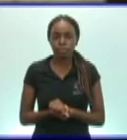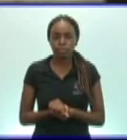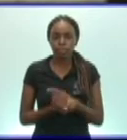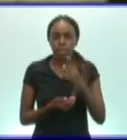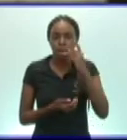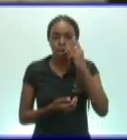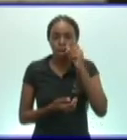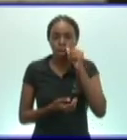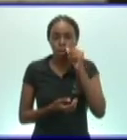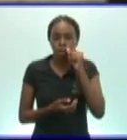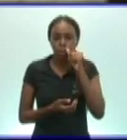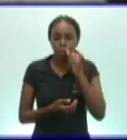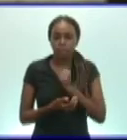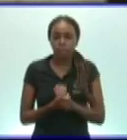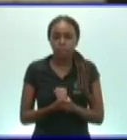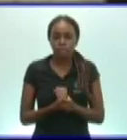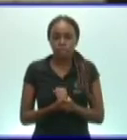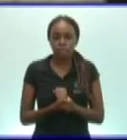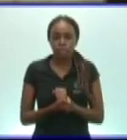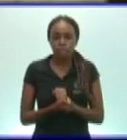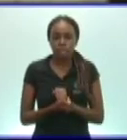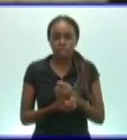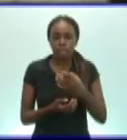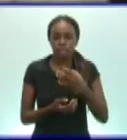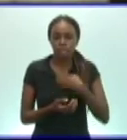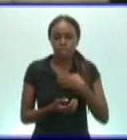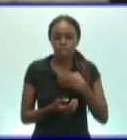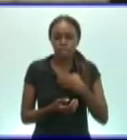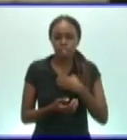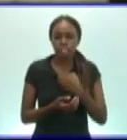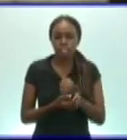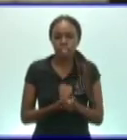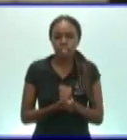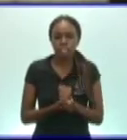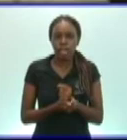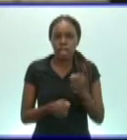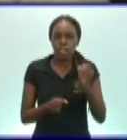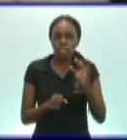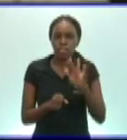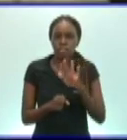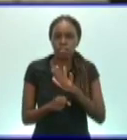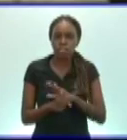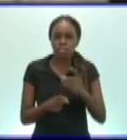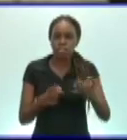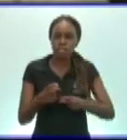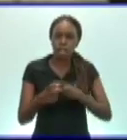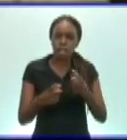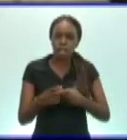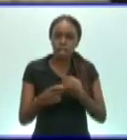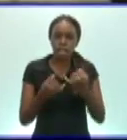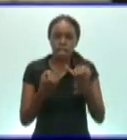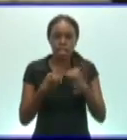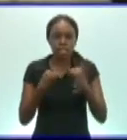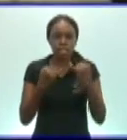desató aquel nudo gordiano del inicio de las luchas